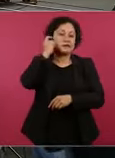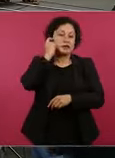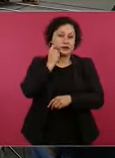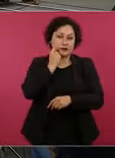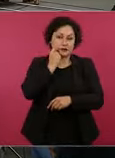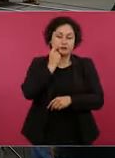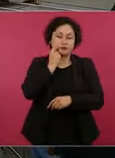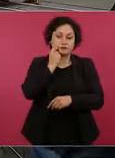Lo entrevistó.